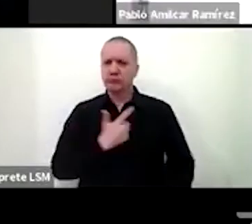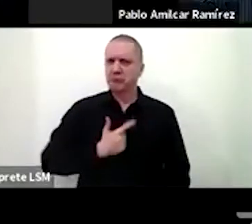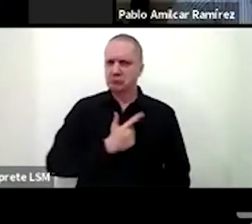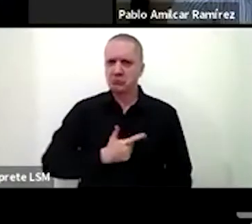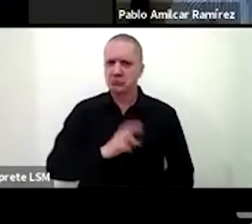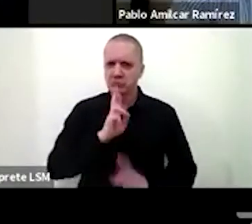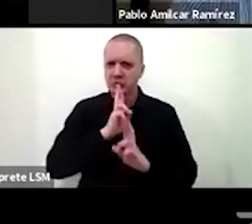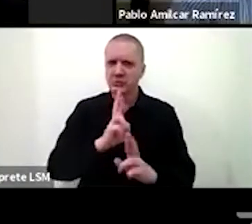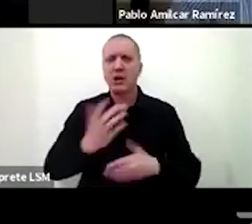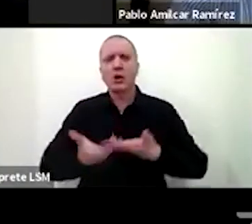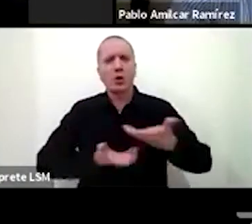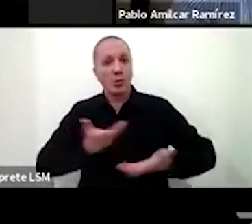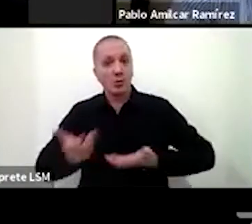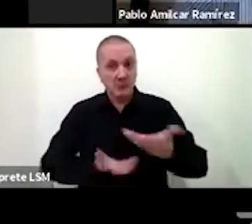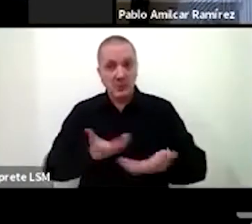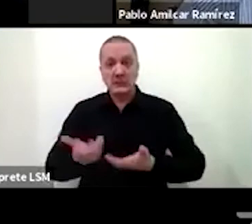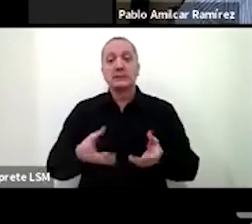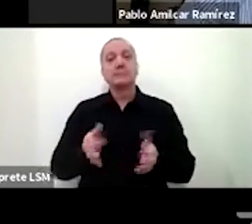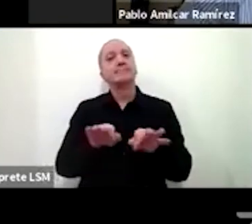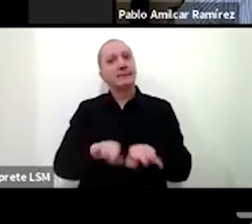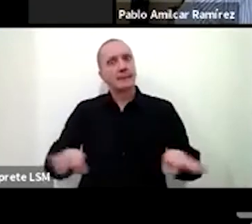compartir y pasar la voz de lo que está pasando aquí.